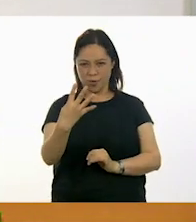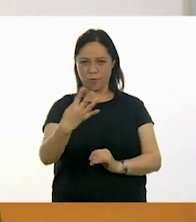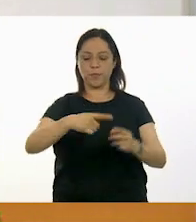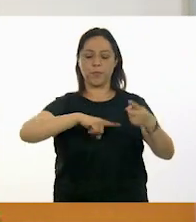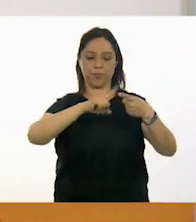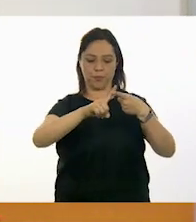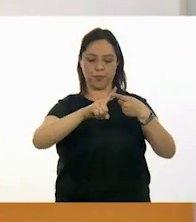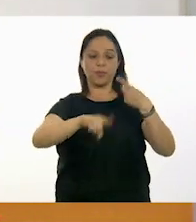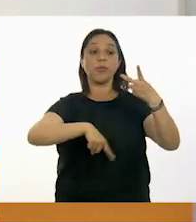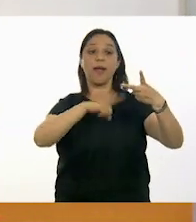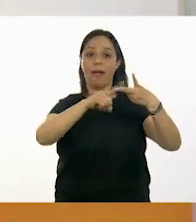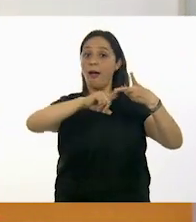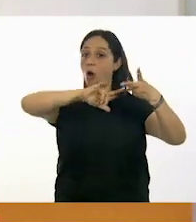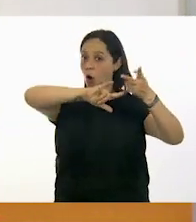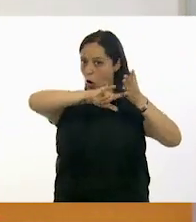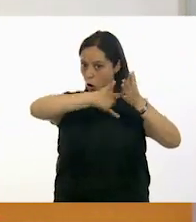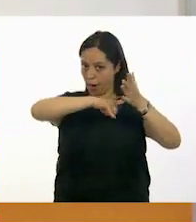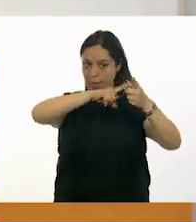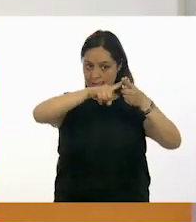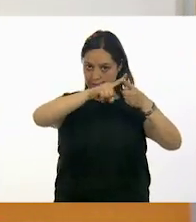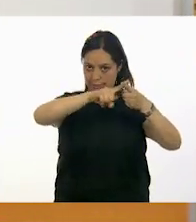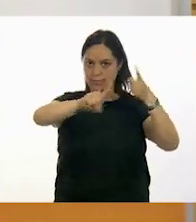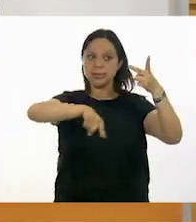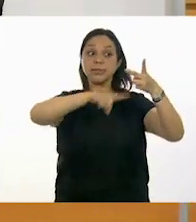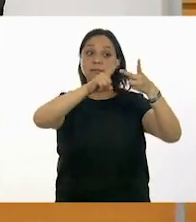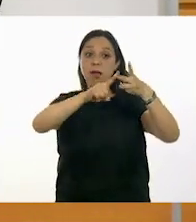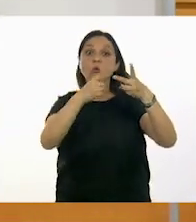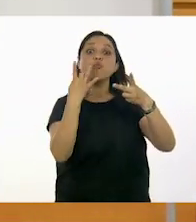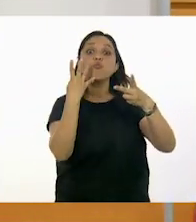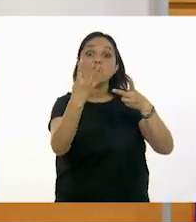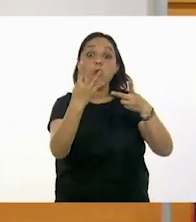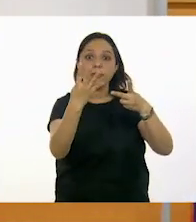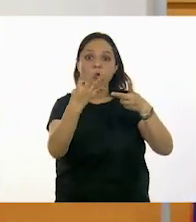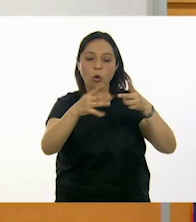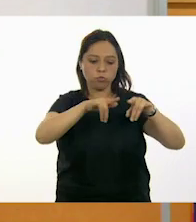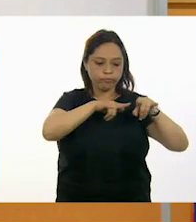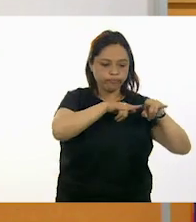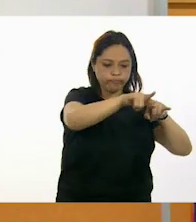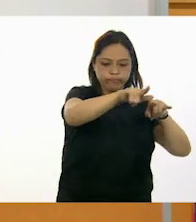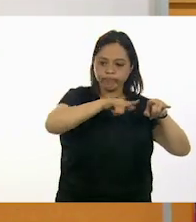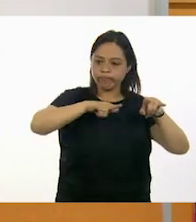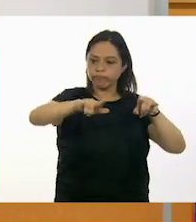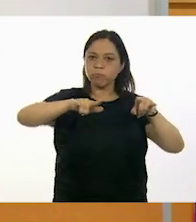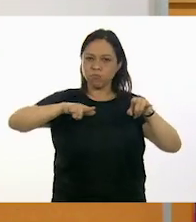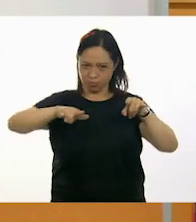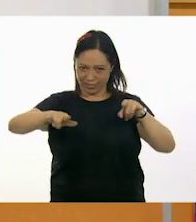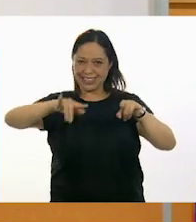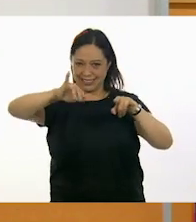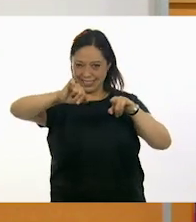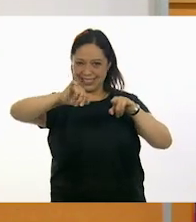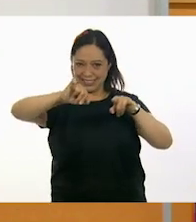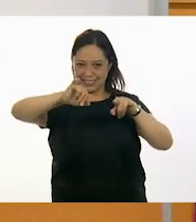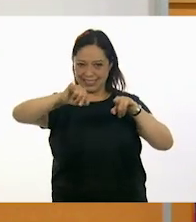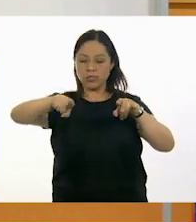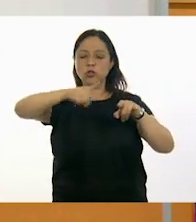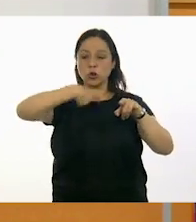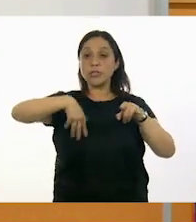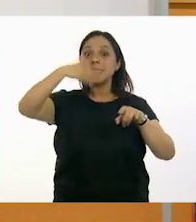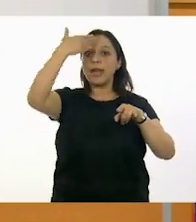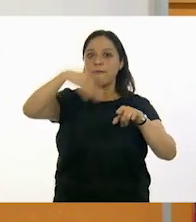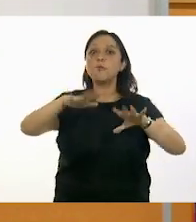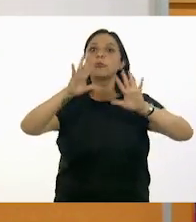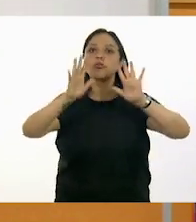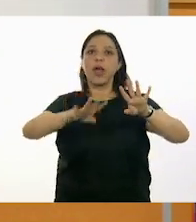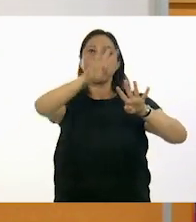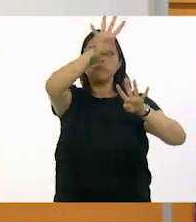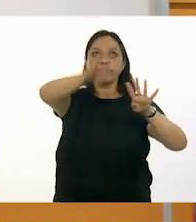horas y eran cuatro pistas. Nosotros con eso ya podemos obtener nuestras columnas y nuestras filas. Nuestras